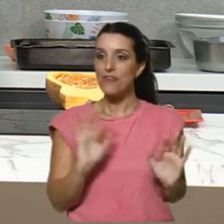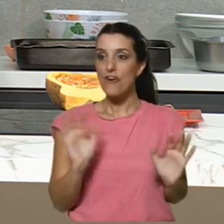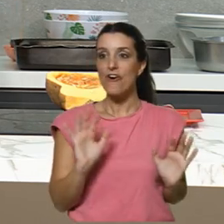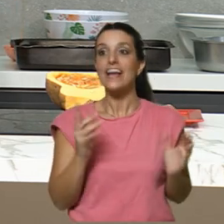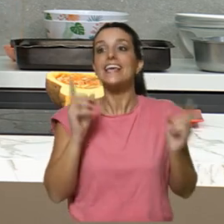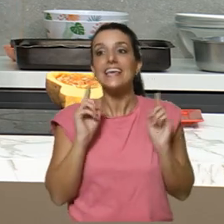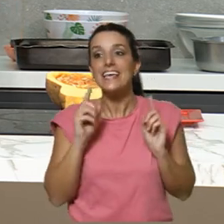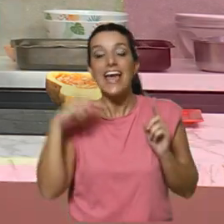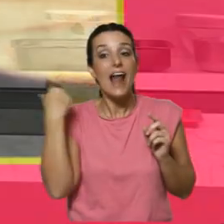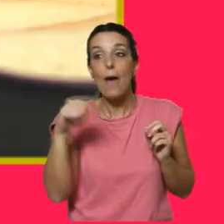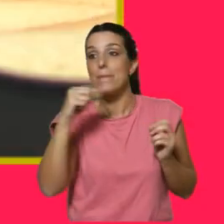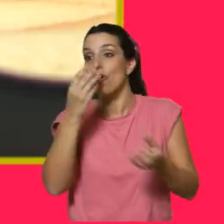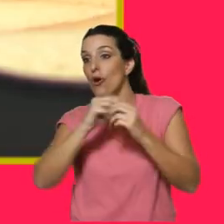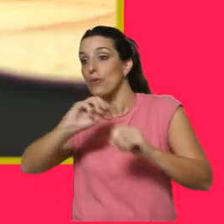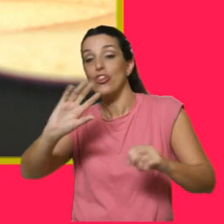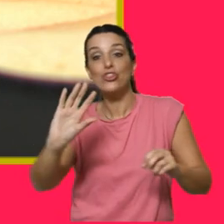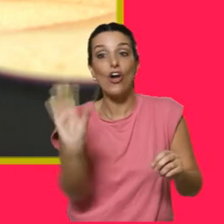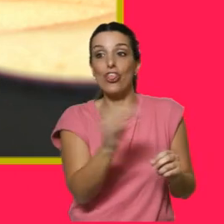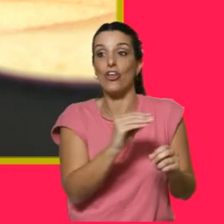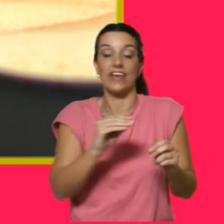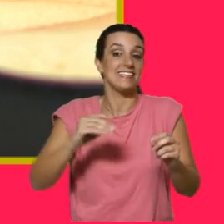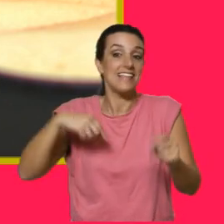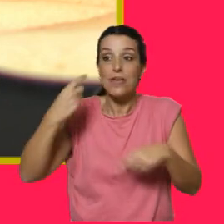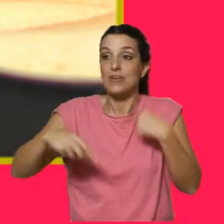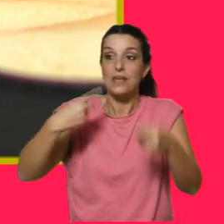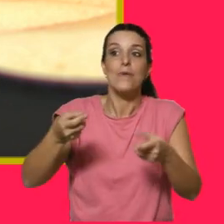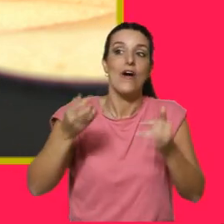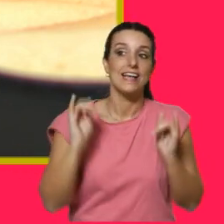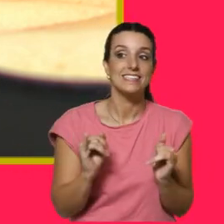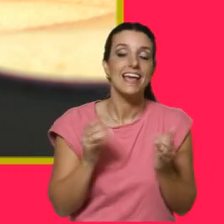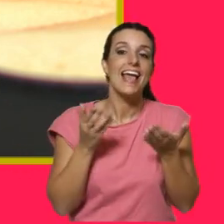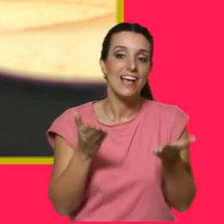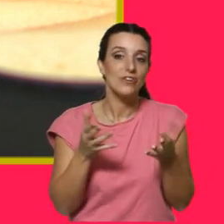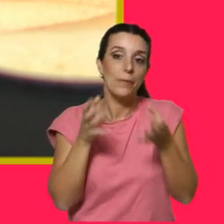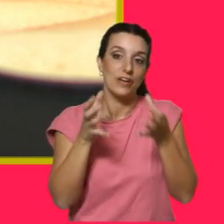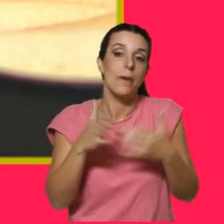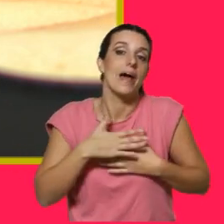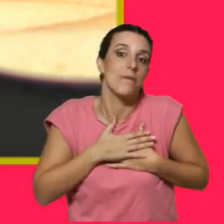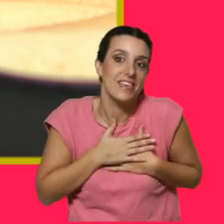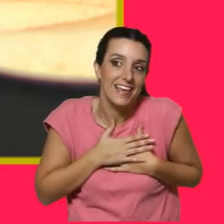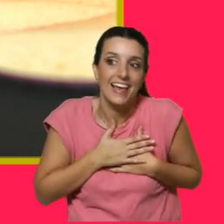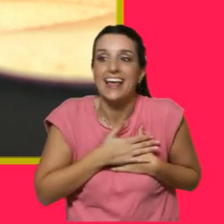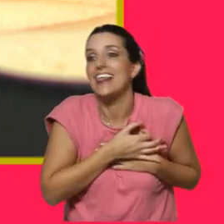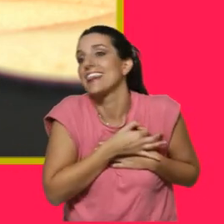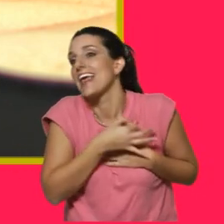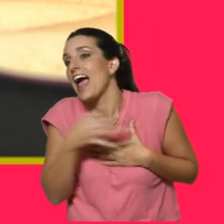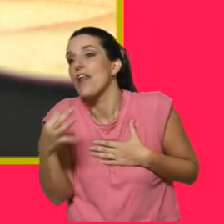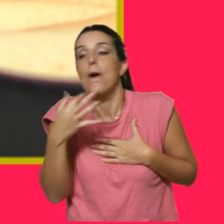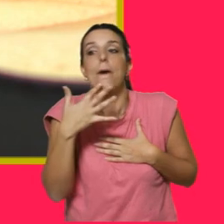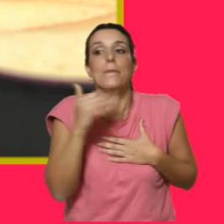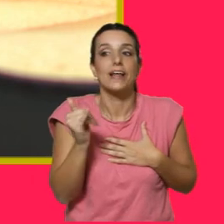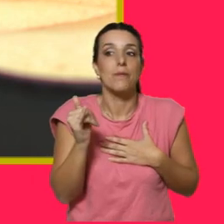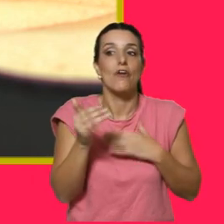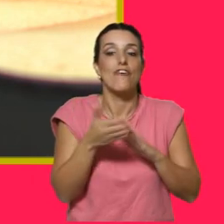Y voló. Voló. Y seguimos y seguimos. Sí, sí. Eso es lo que tiene peligroso. Para mí, ideal, ¿sabes lo que tenés que hacer? Ponerte la porción que